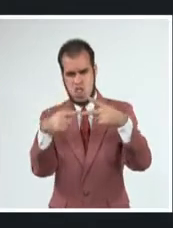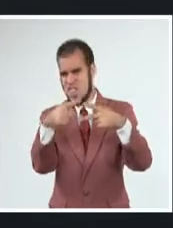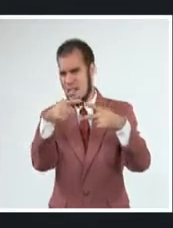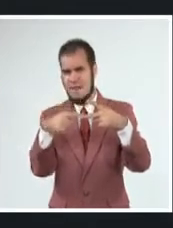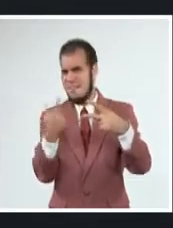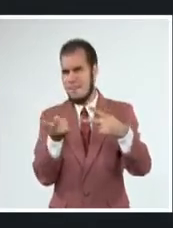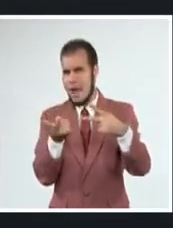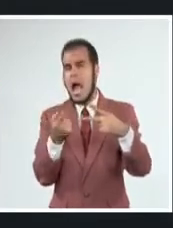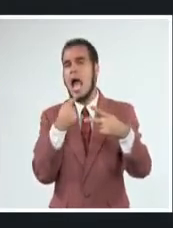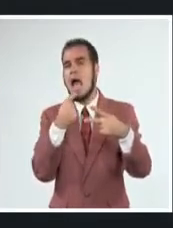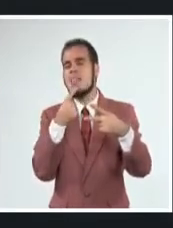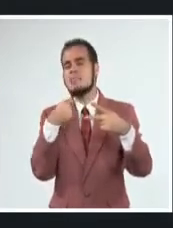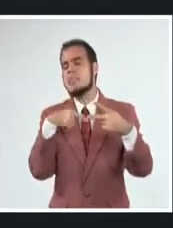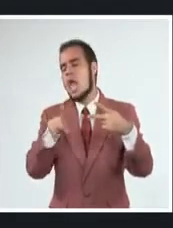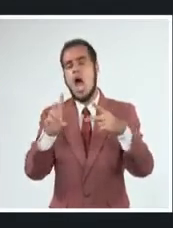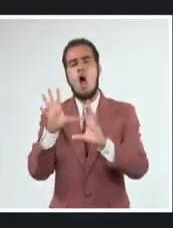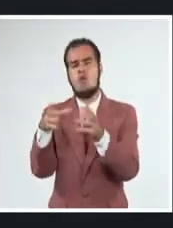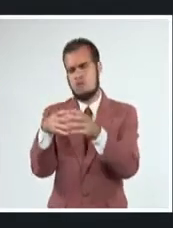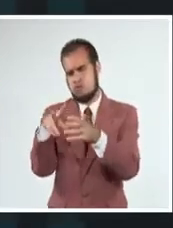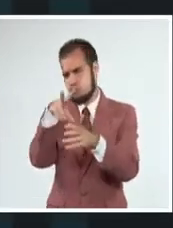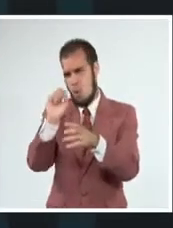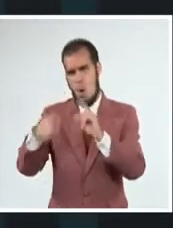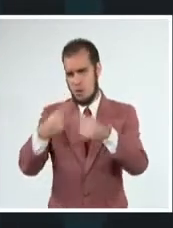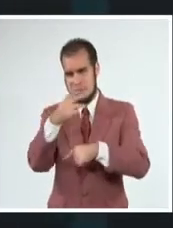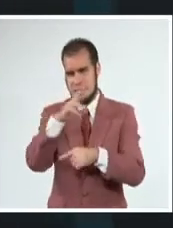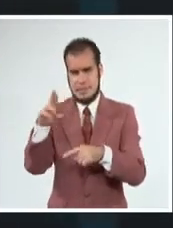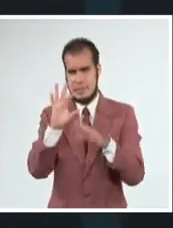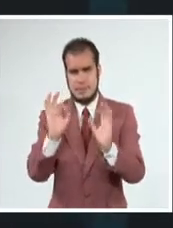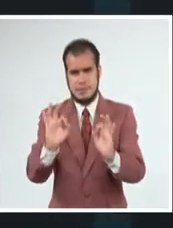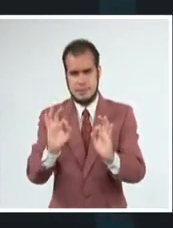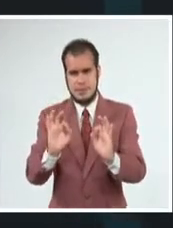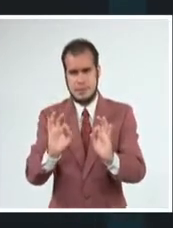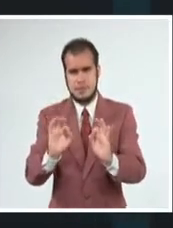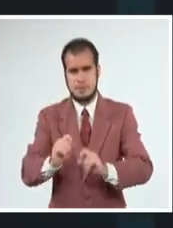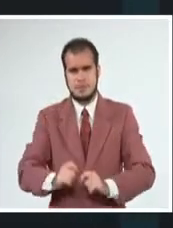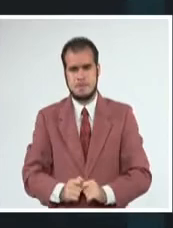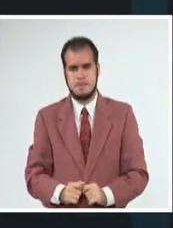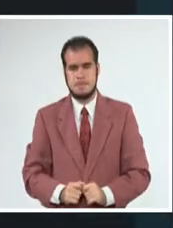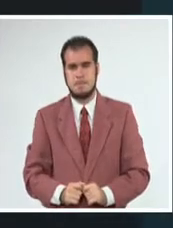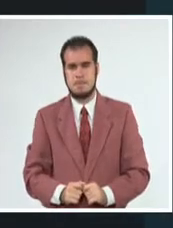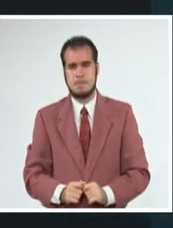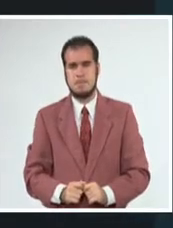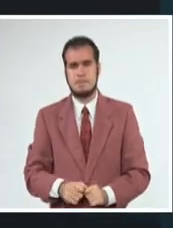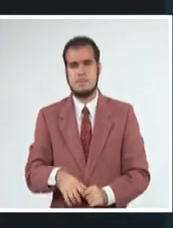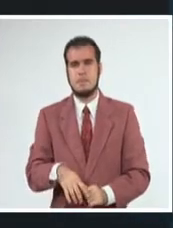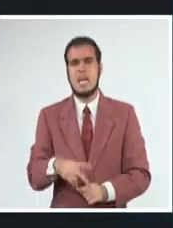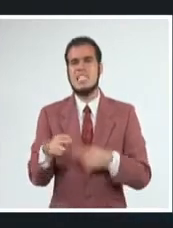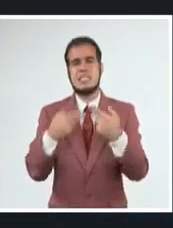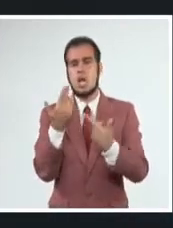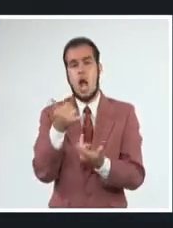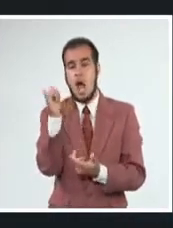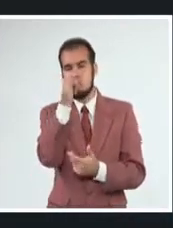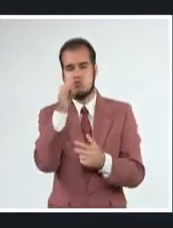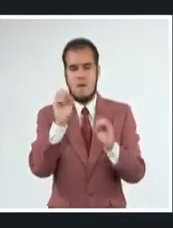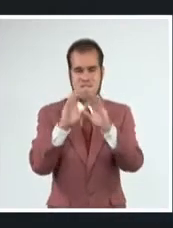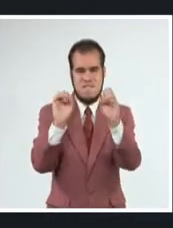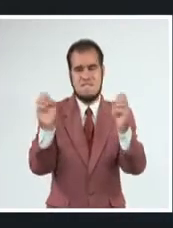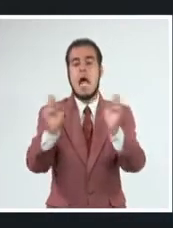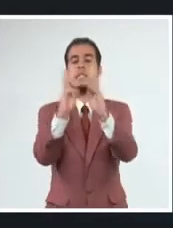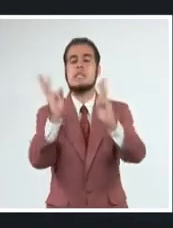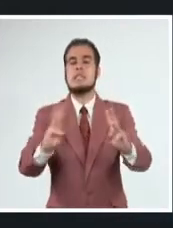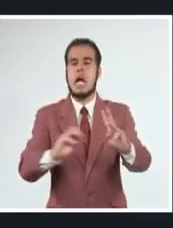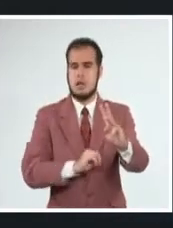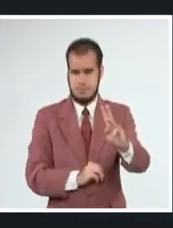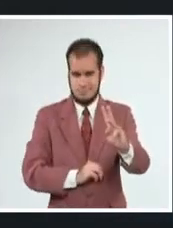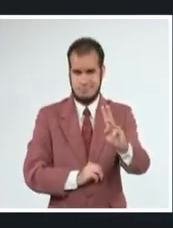Nueva Nación Cubana en Armas y los Lobos Solitarios, respectivamente, realizaron una transmisión en vivo a través de Internet